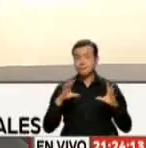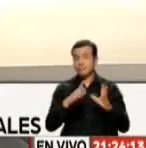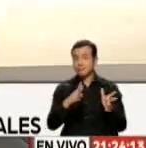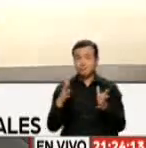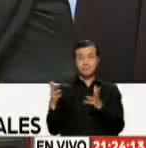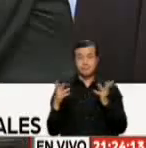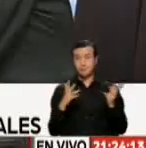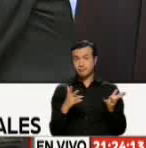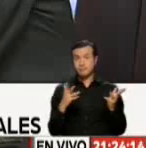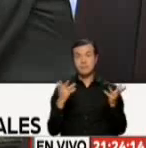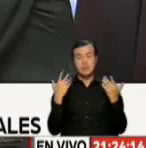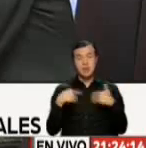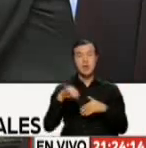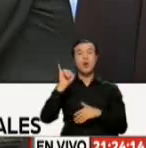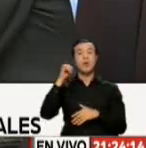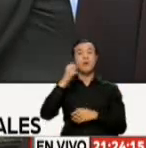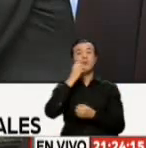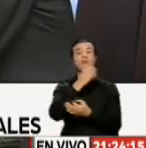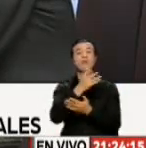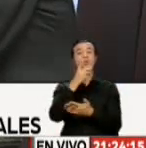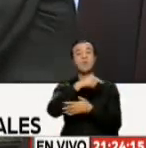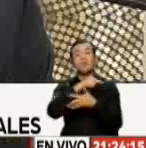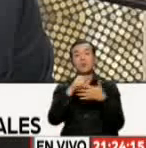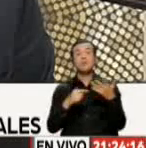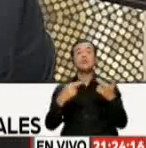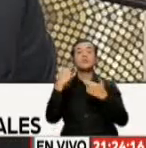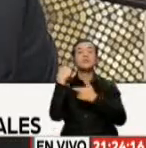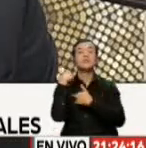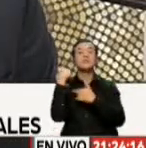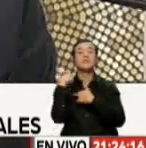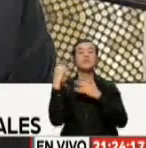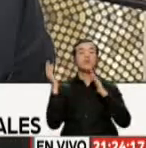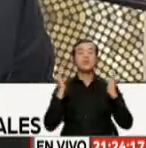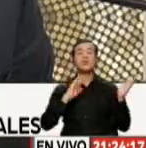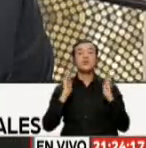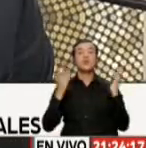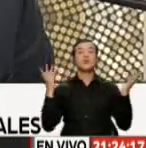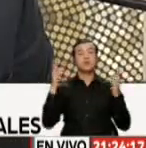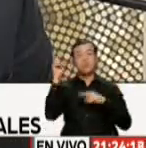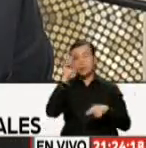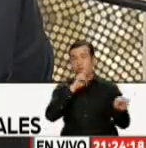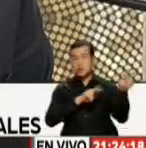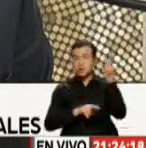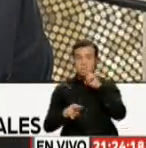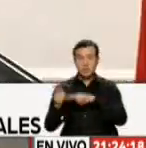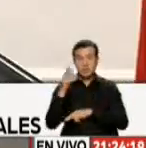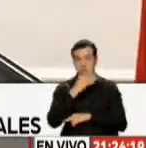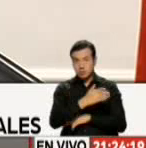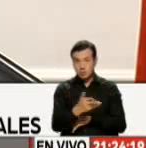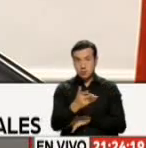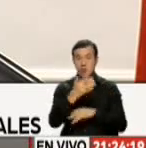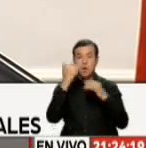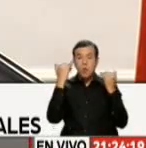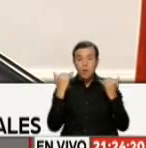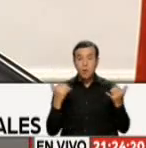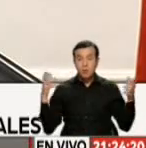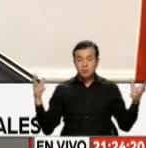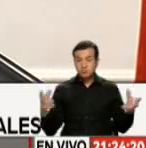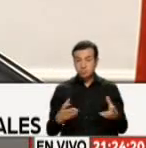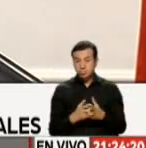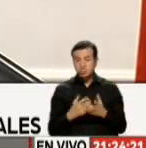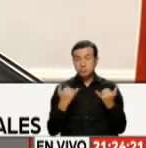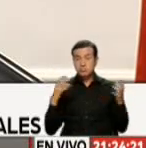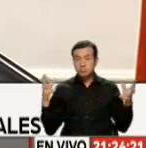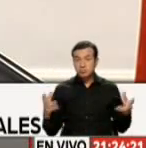Participación Ciudadana. Por ello, este jueves insistió en varias ocasiones la competencia del organismo transitorio para evaluar a los magistrados. Este pleno